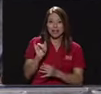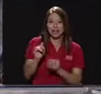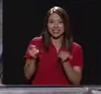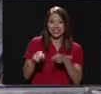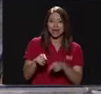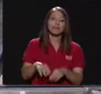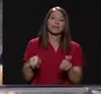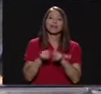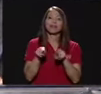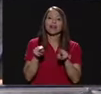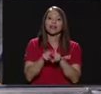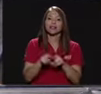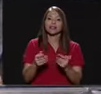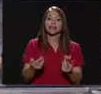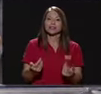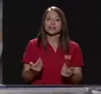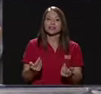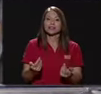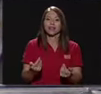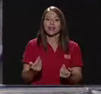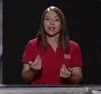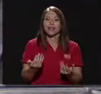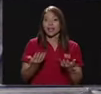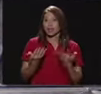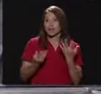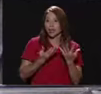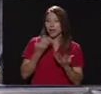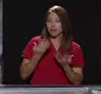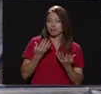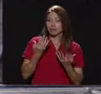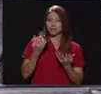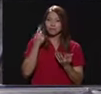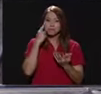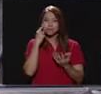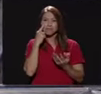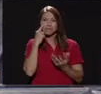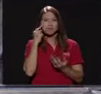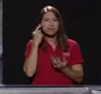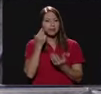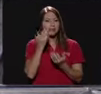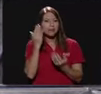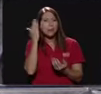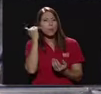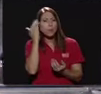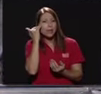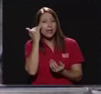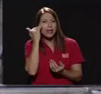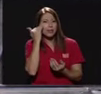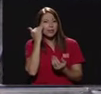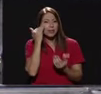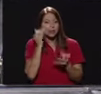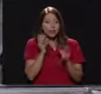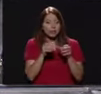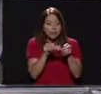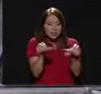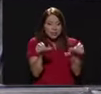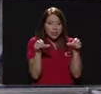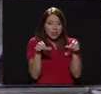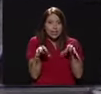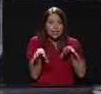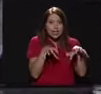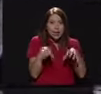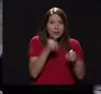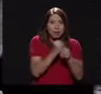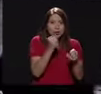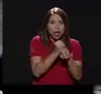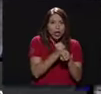sea. No, y tal vez ahondando en las causas de por qué los sectores dinámicos no aportan tanto